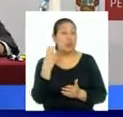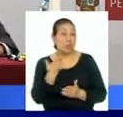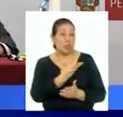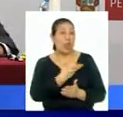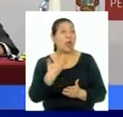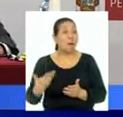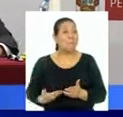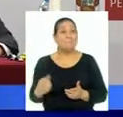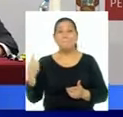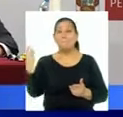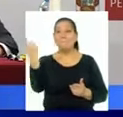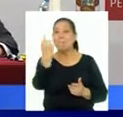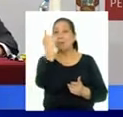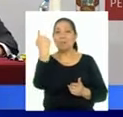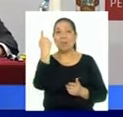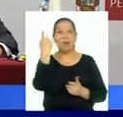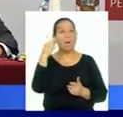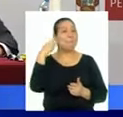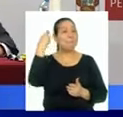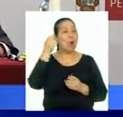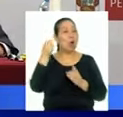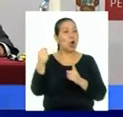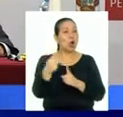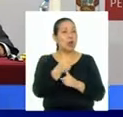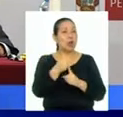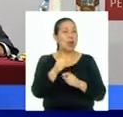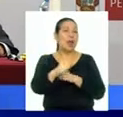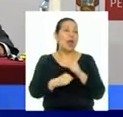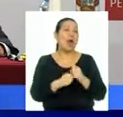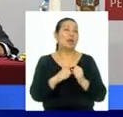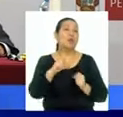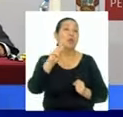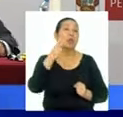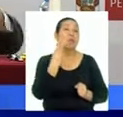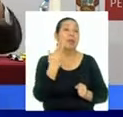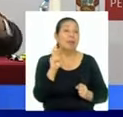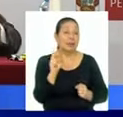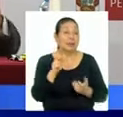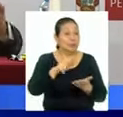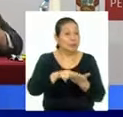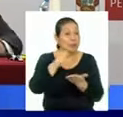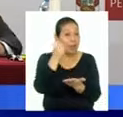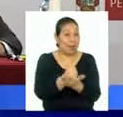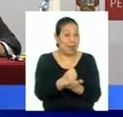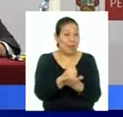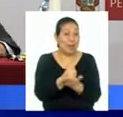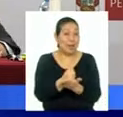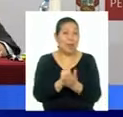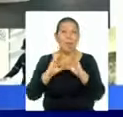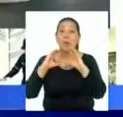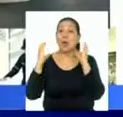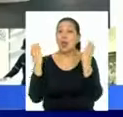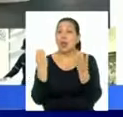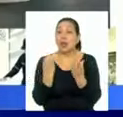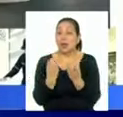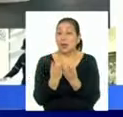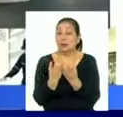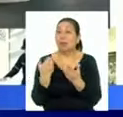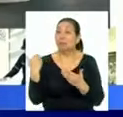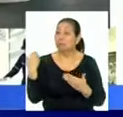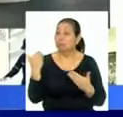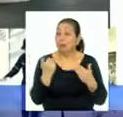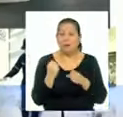la primera política nacional contra las drogas al 2030 y se promulgó la ley aprobada por el Congreso que